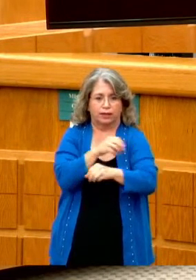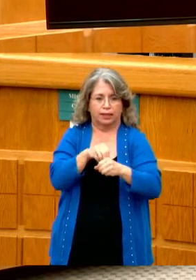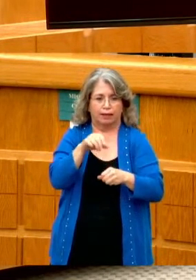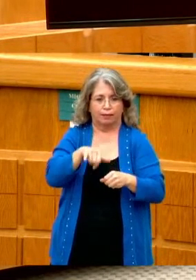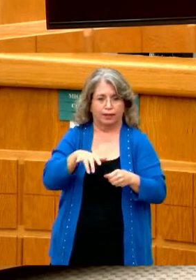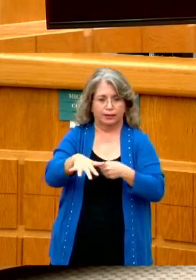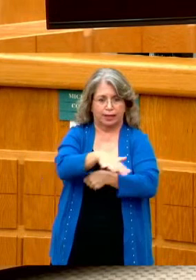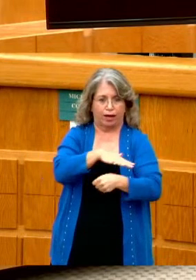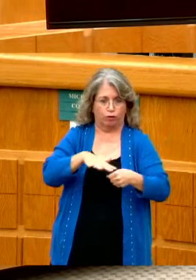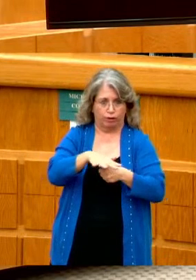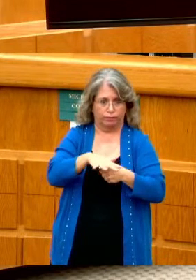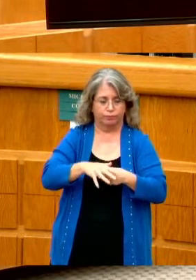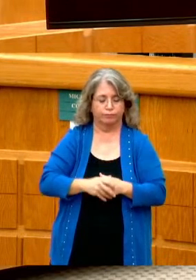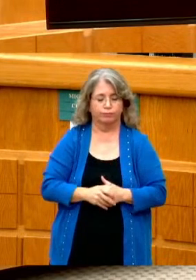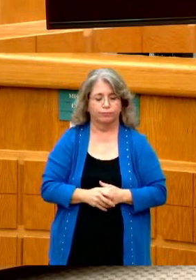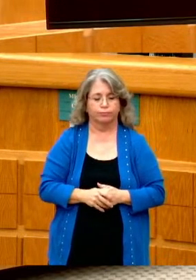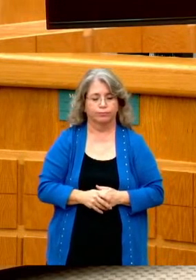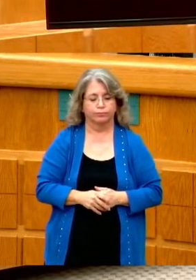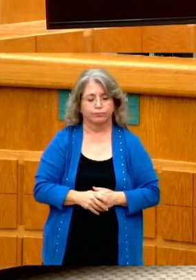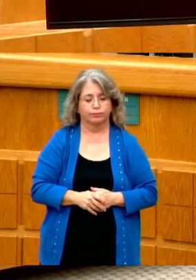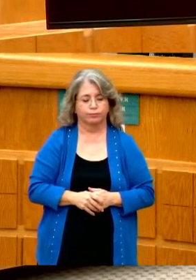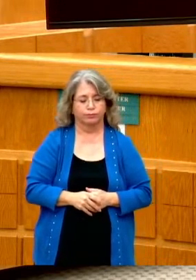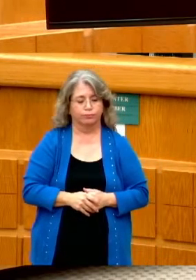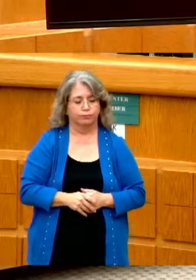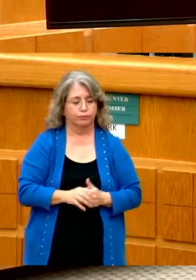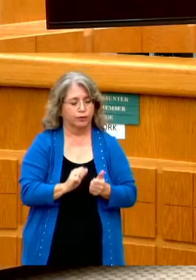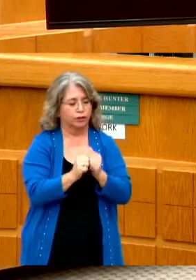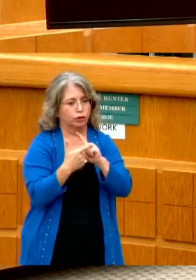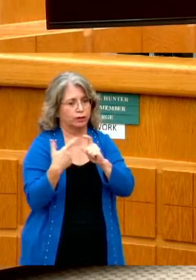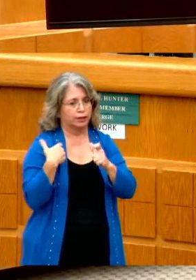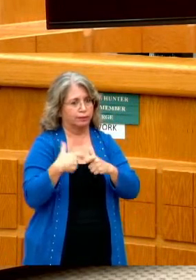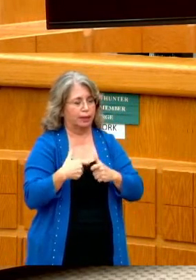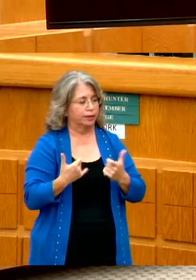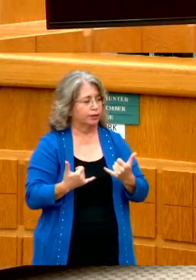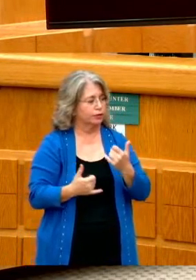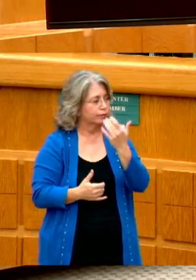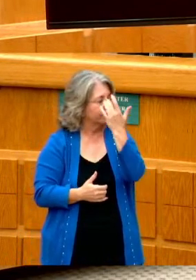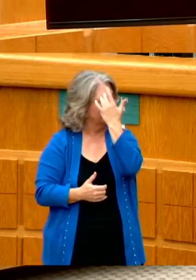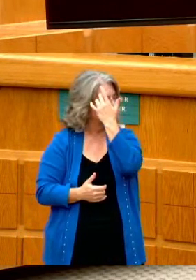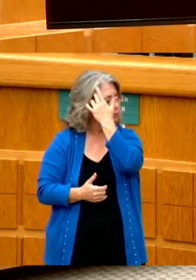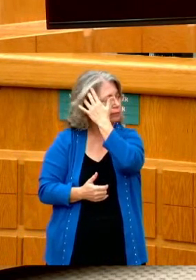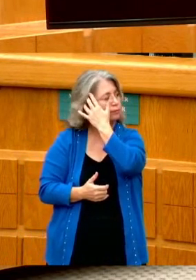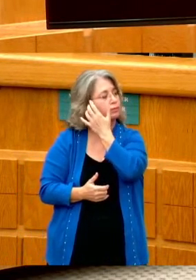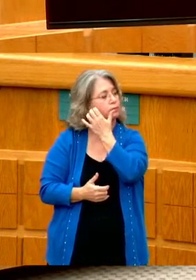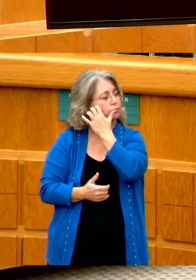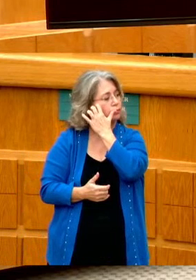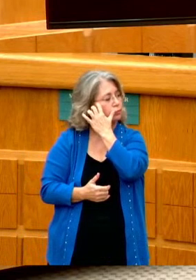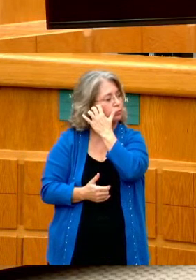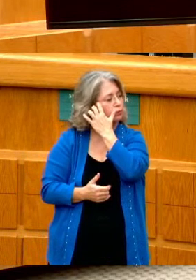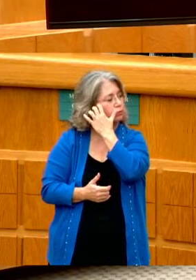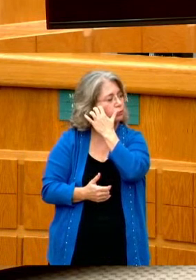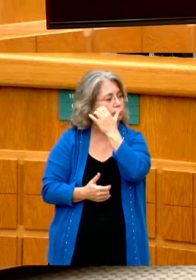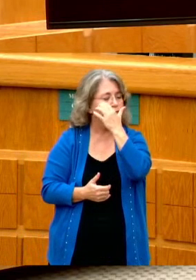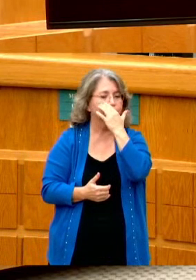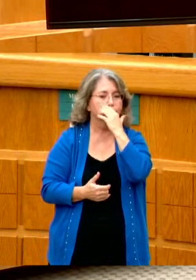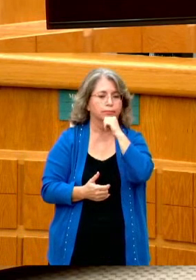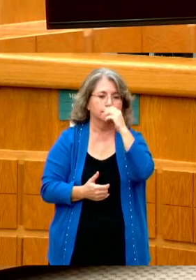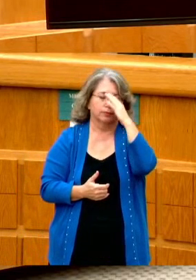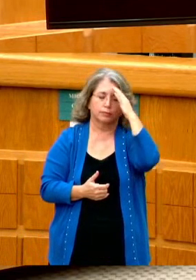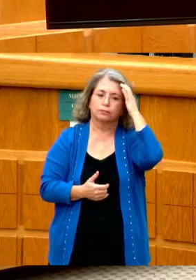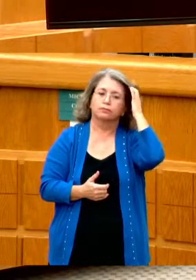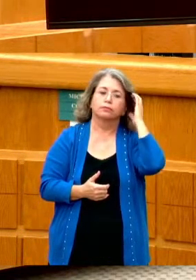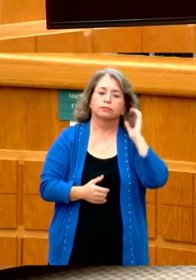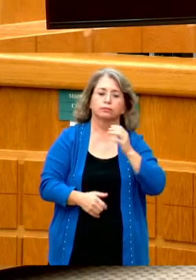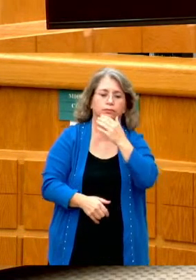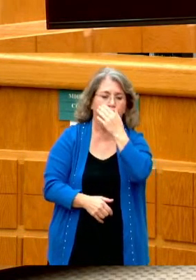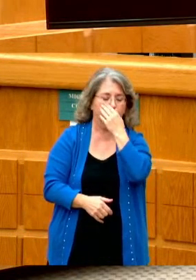vacunación contra el COVID. ¿Dónde puedo vacunarme si estoy en la fase 1A o 1B? Usted puede vacunarse a través de cualquier proveedor que tenga